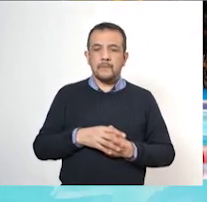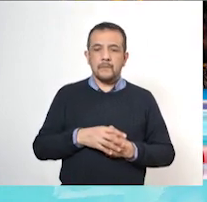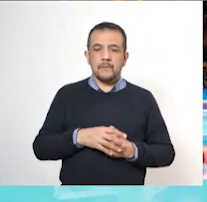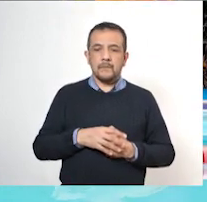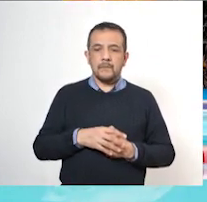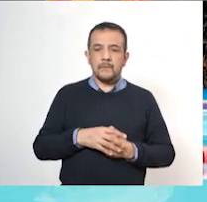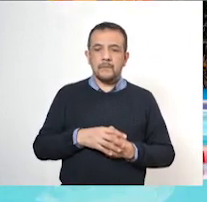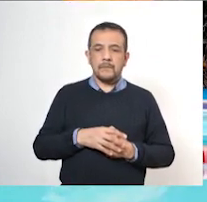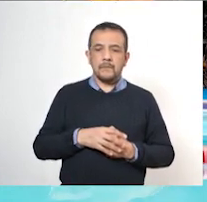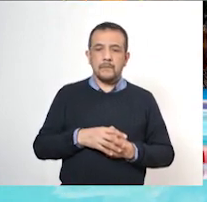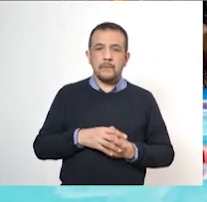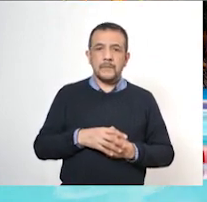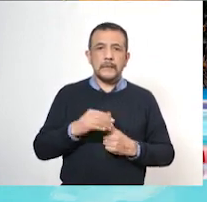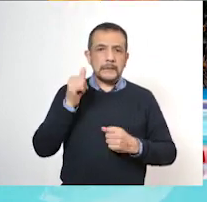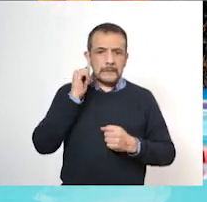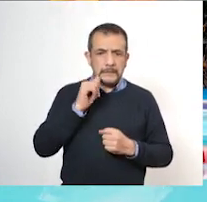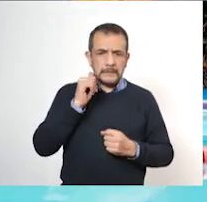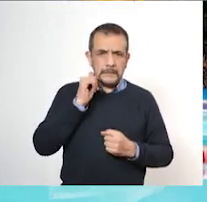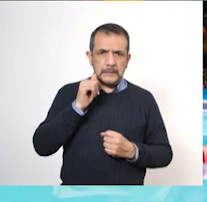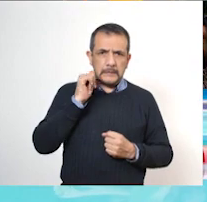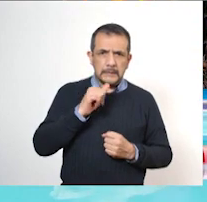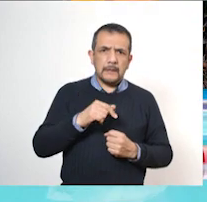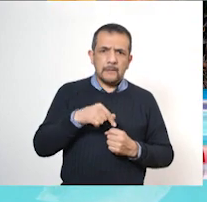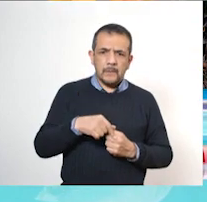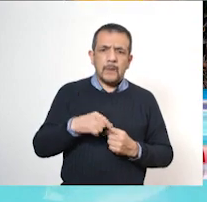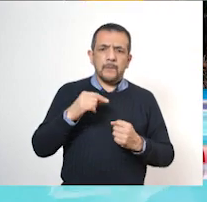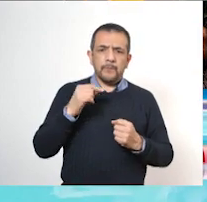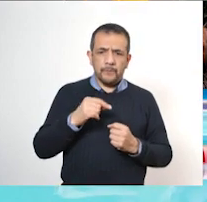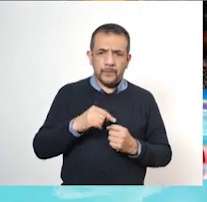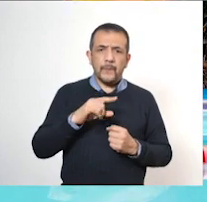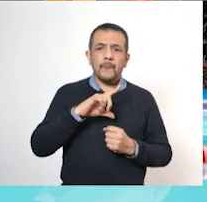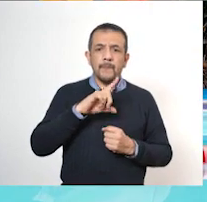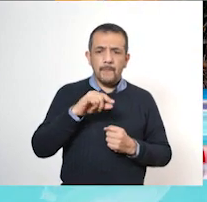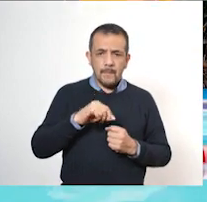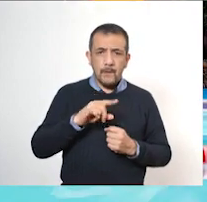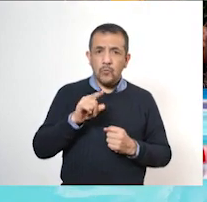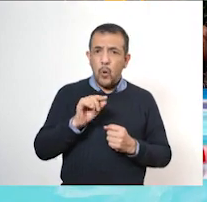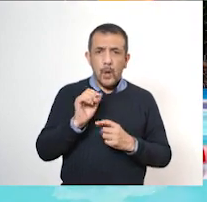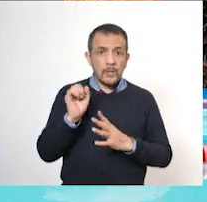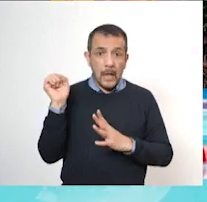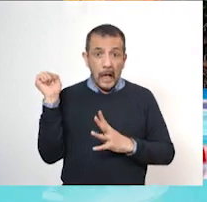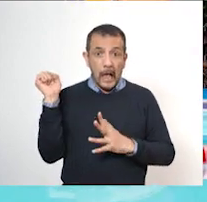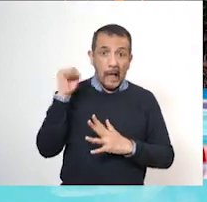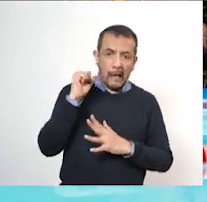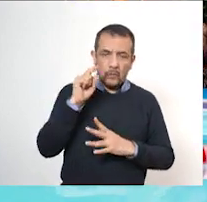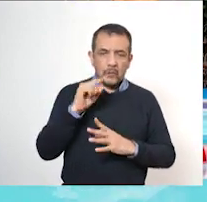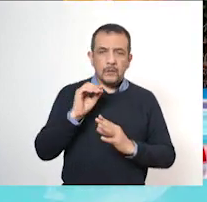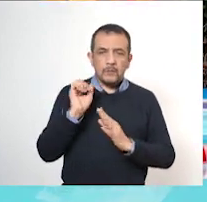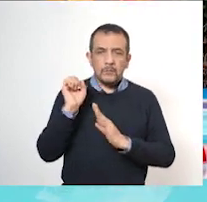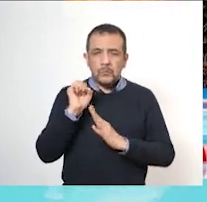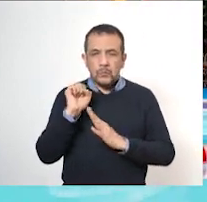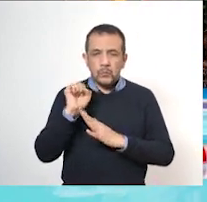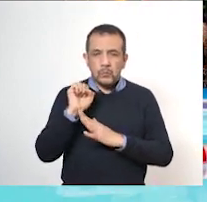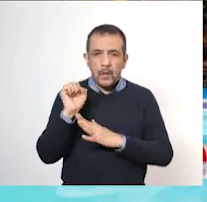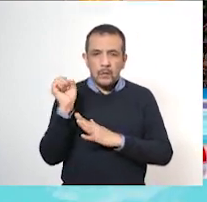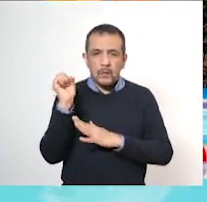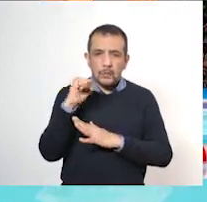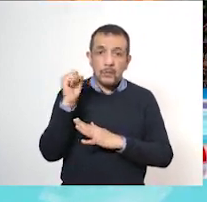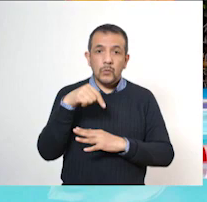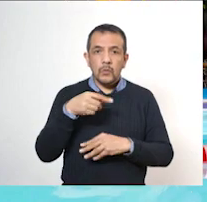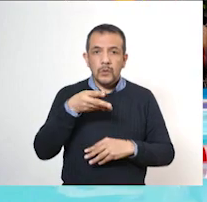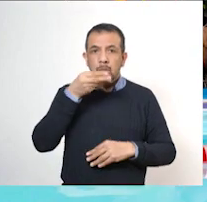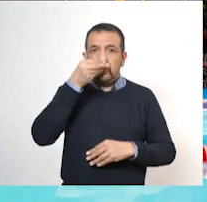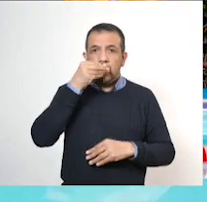Perfecto, muy bien. La marcamos todo el tiempo y no levantamos mucho. Inhalo y exhalo constantemente.